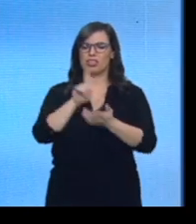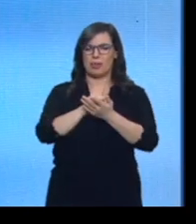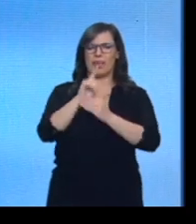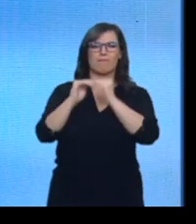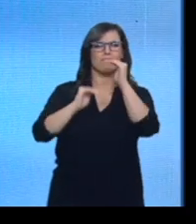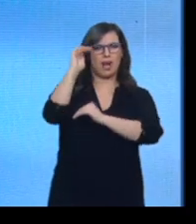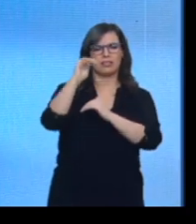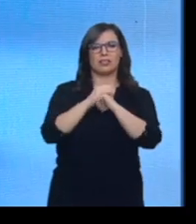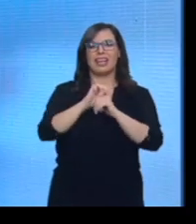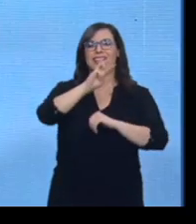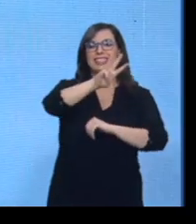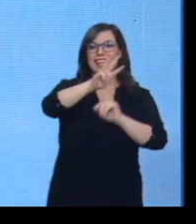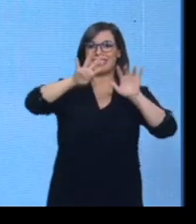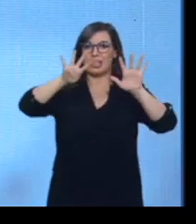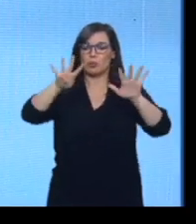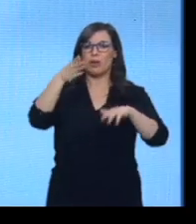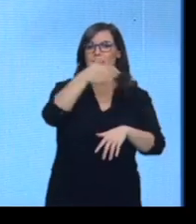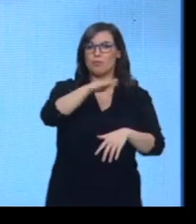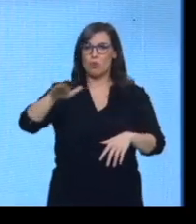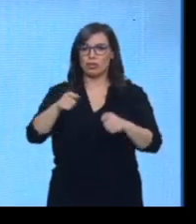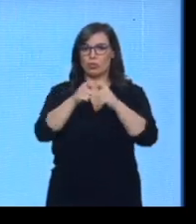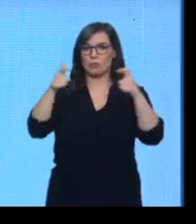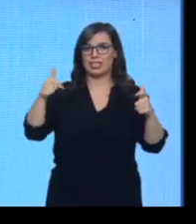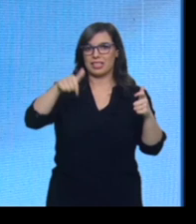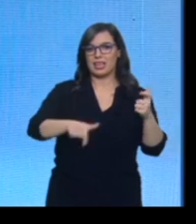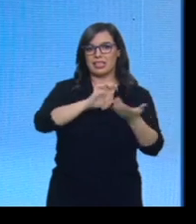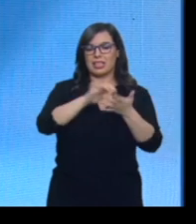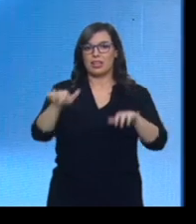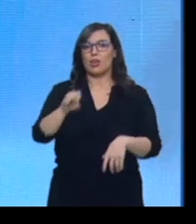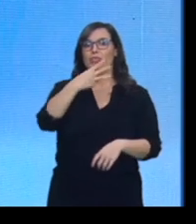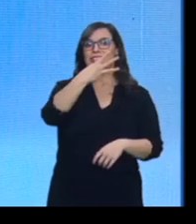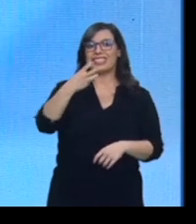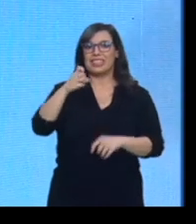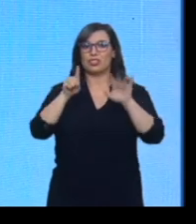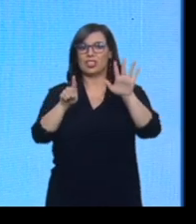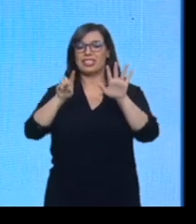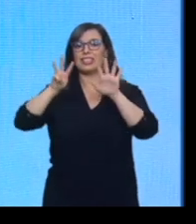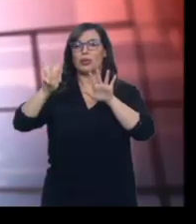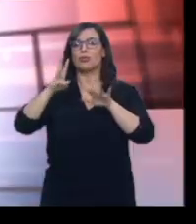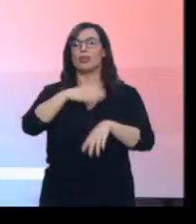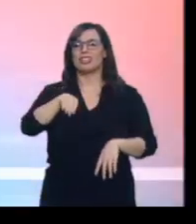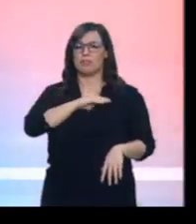récord. 39 muertos más en Castilla y León y 368 en España.